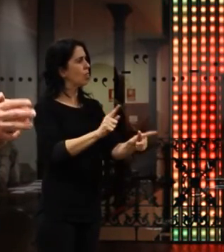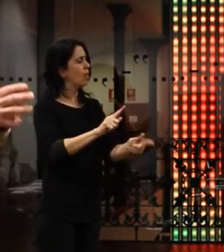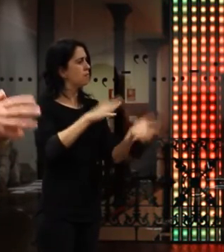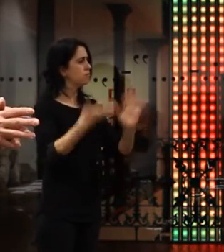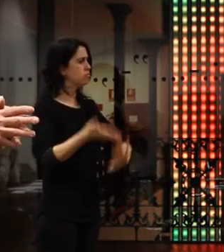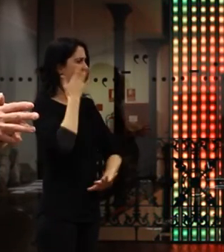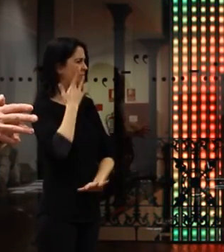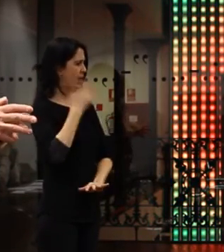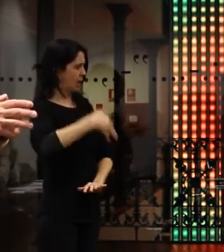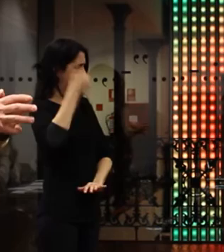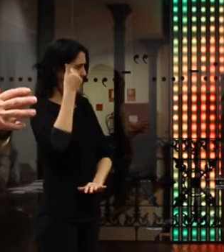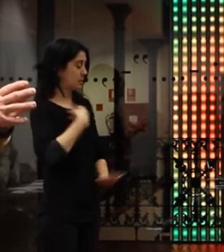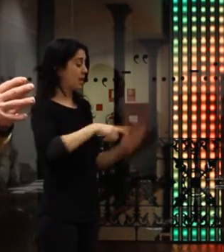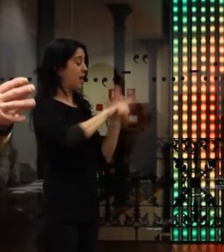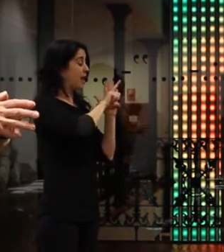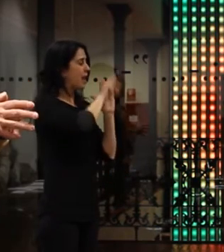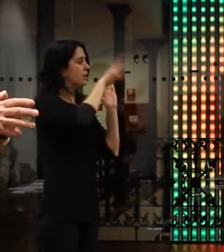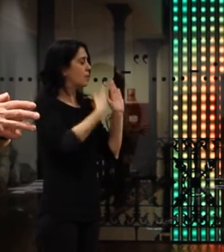incorpora